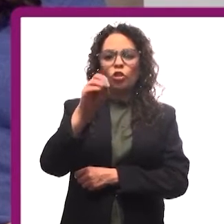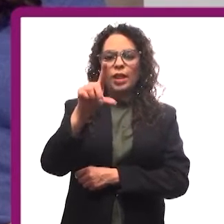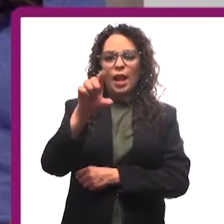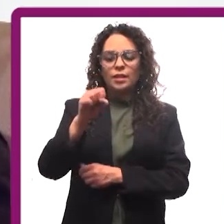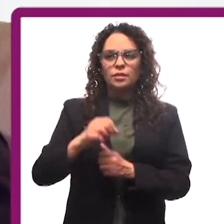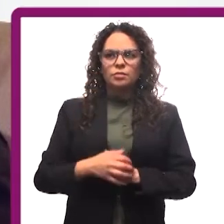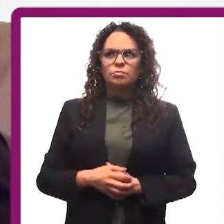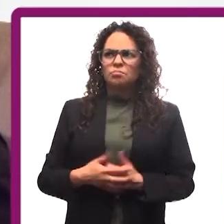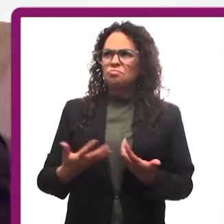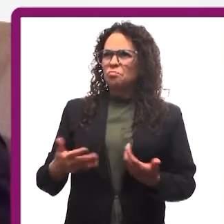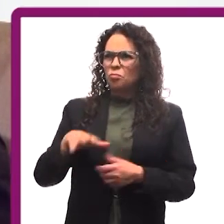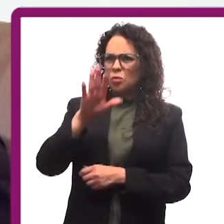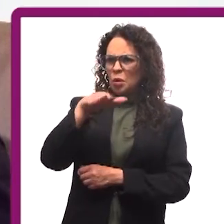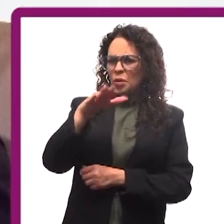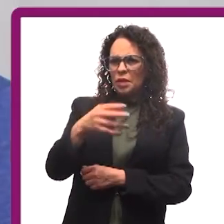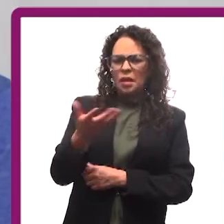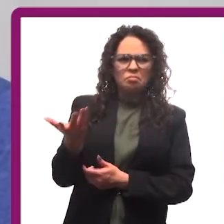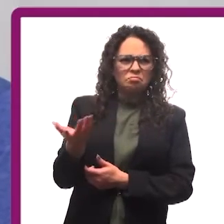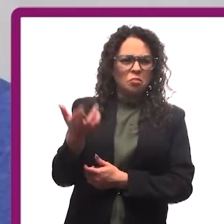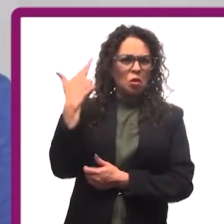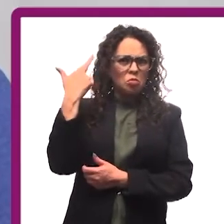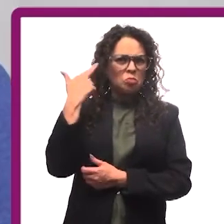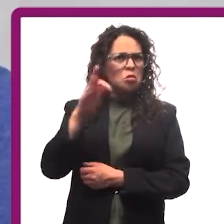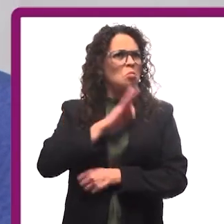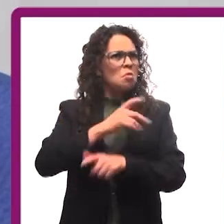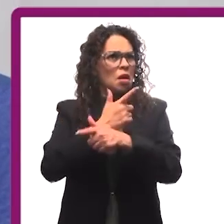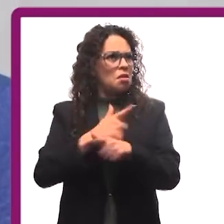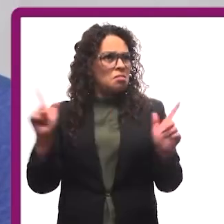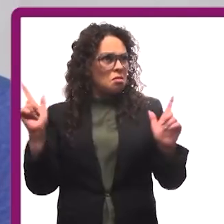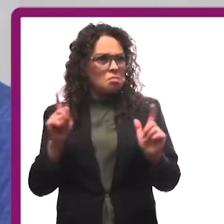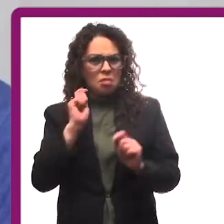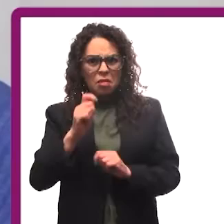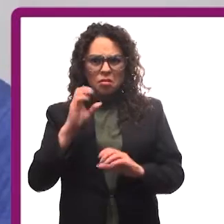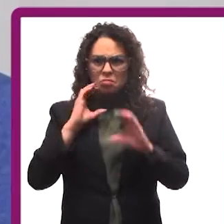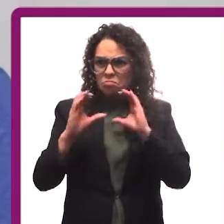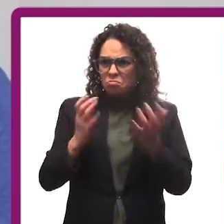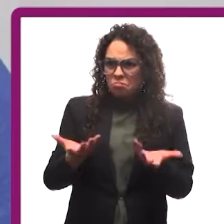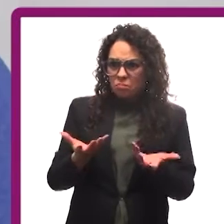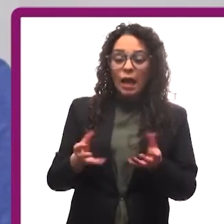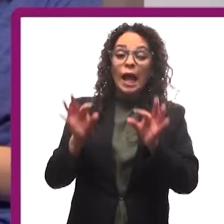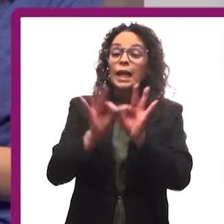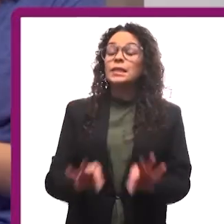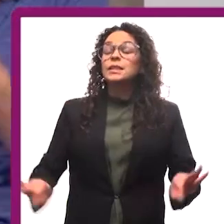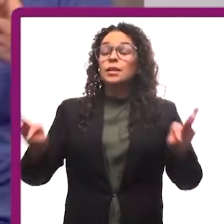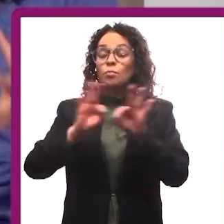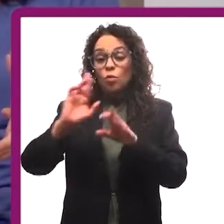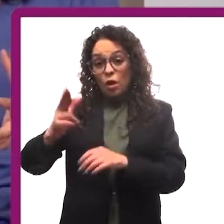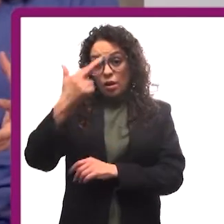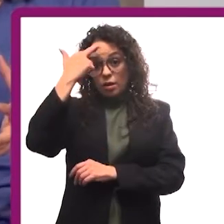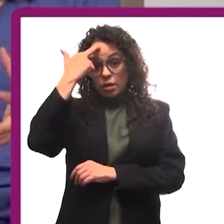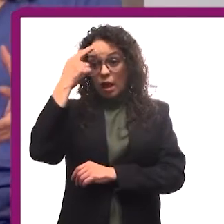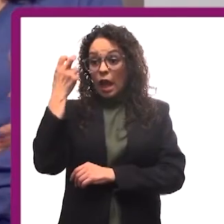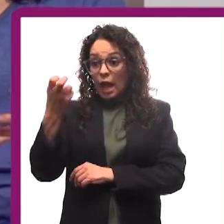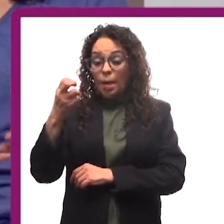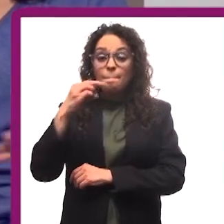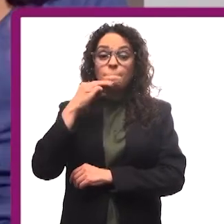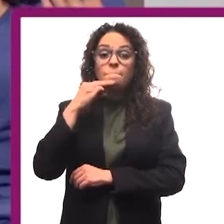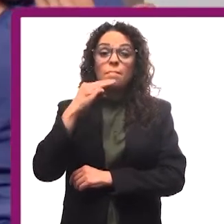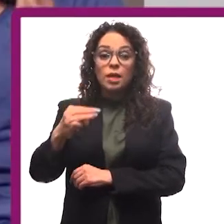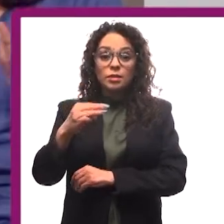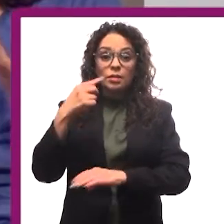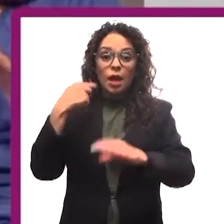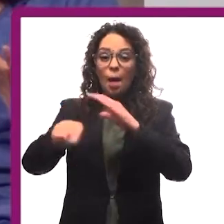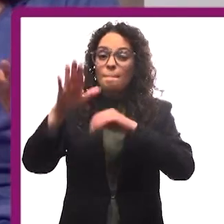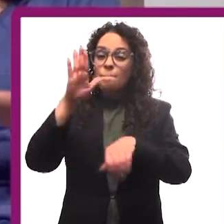puede ser cualquier cosa. Hay que tener en cuenta que lo importante de la comunicación entre las personas es que el mensaje sea transmitido